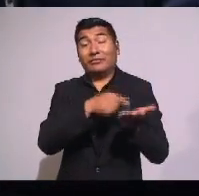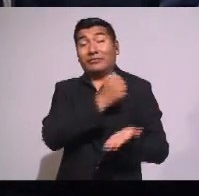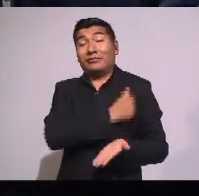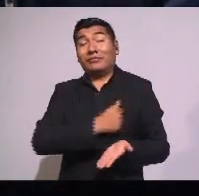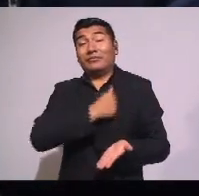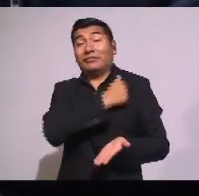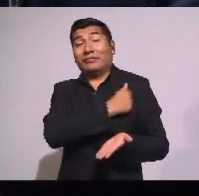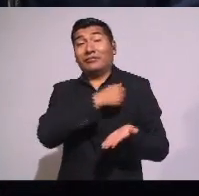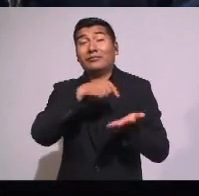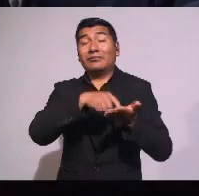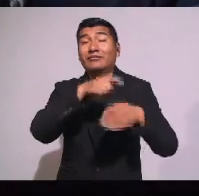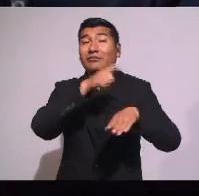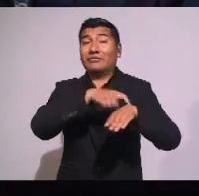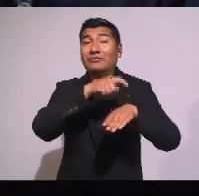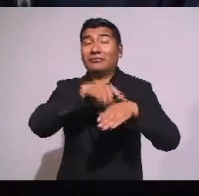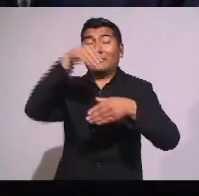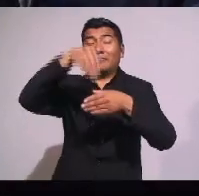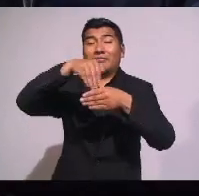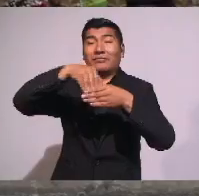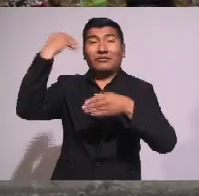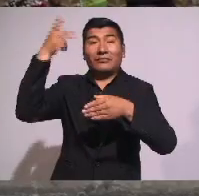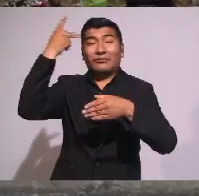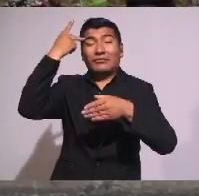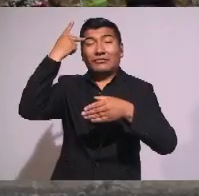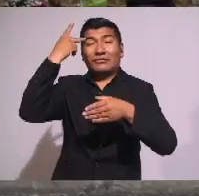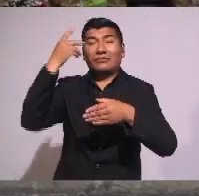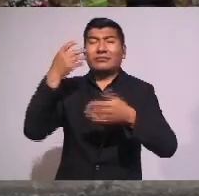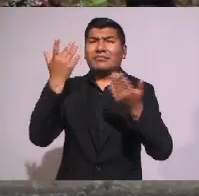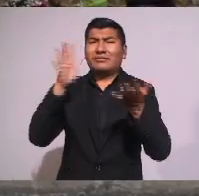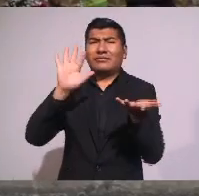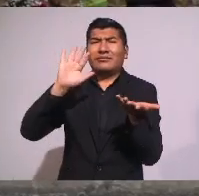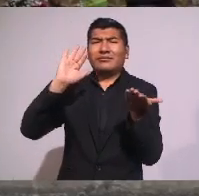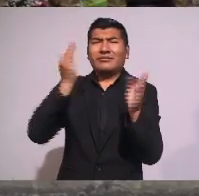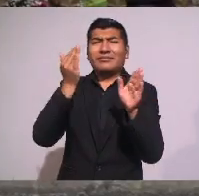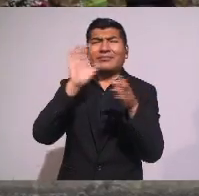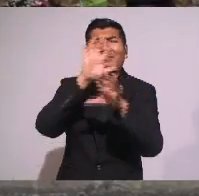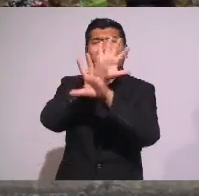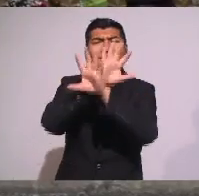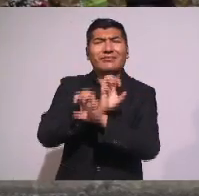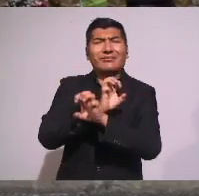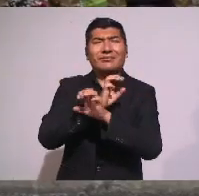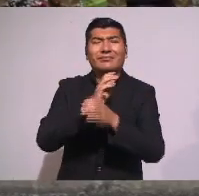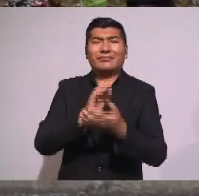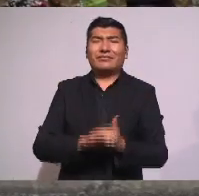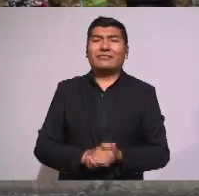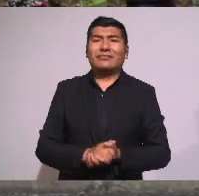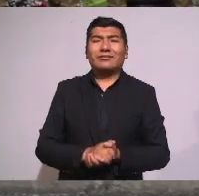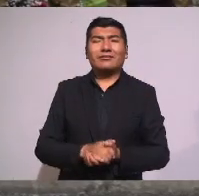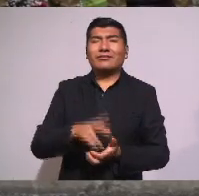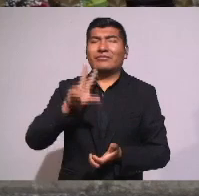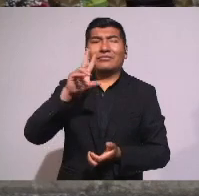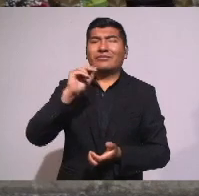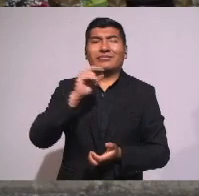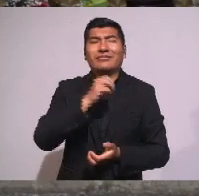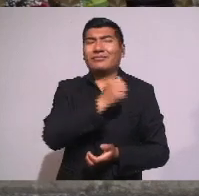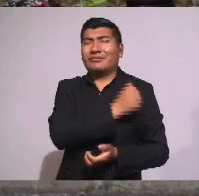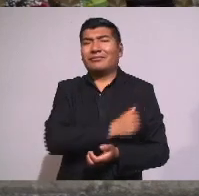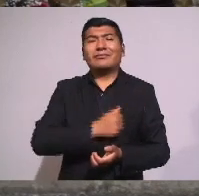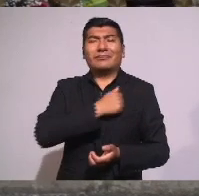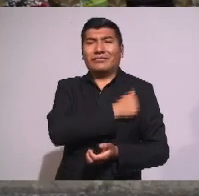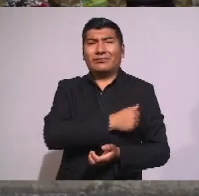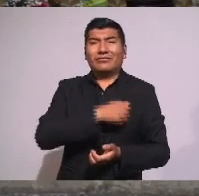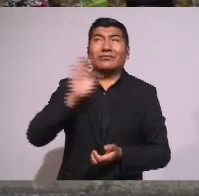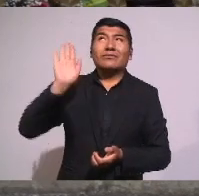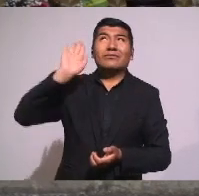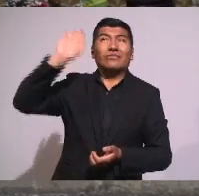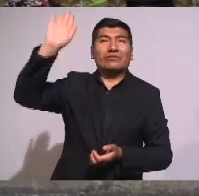en estas épocas es tan normal que son incluso televisadas, ¿no? No son las actitudes que quiere